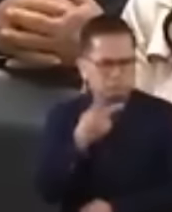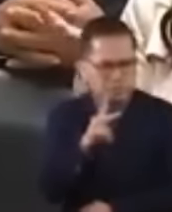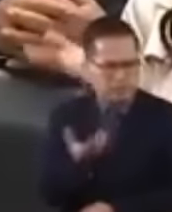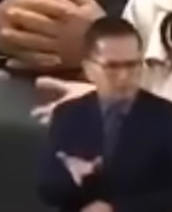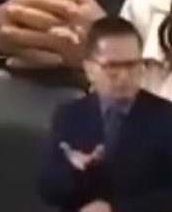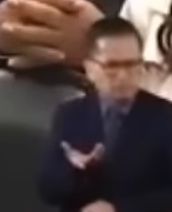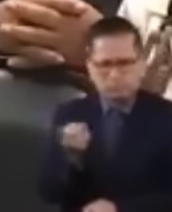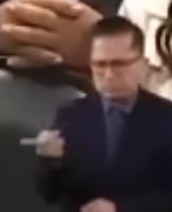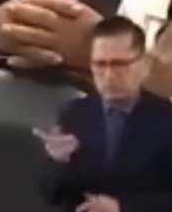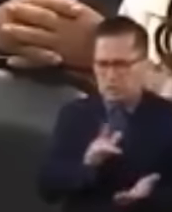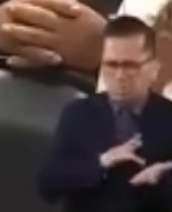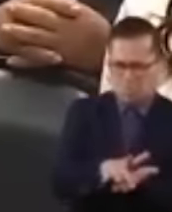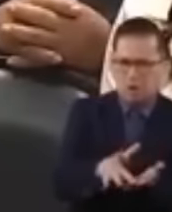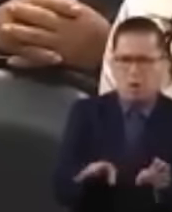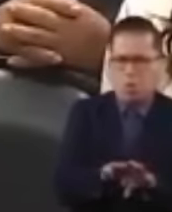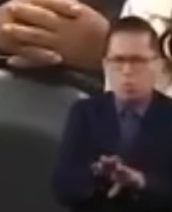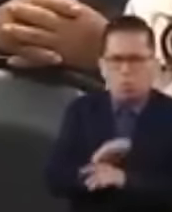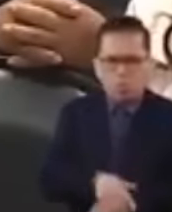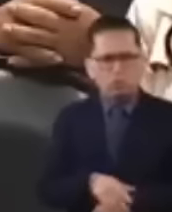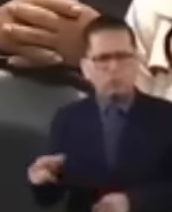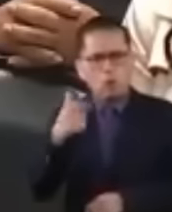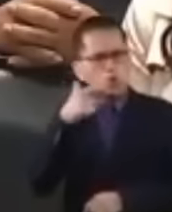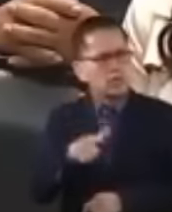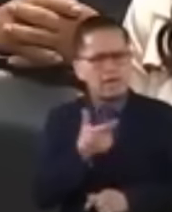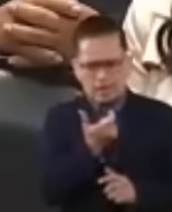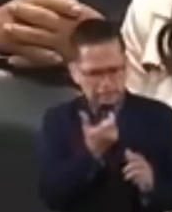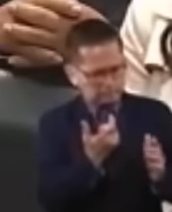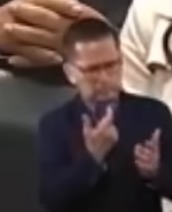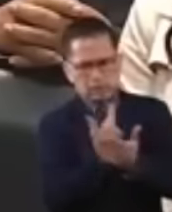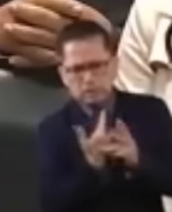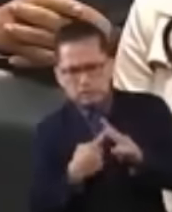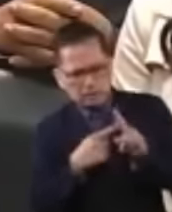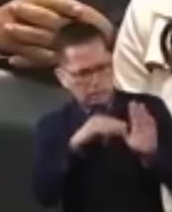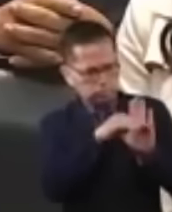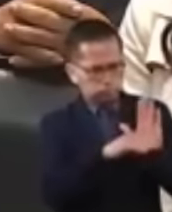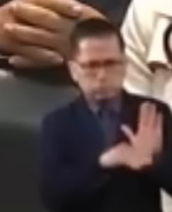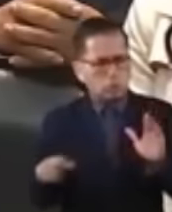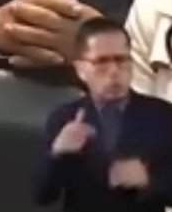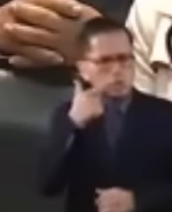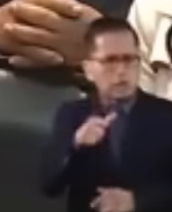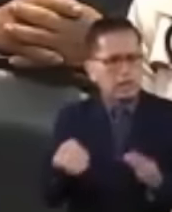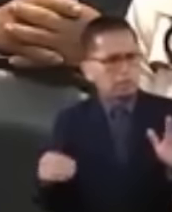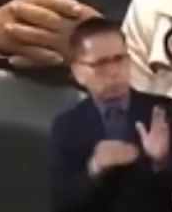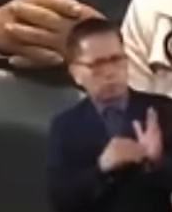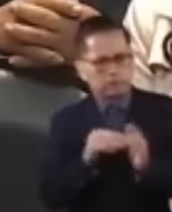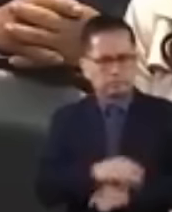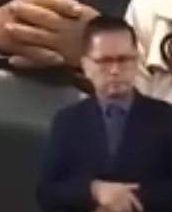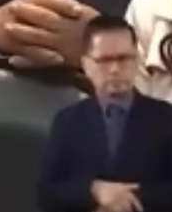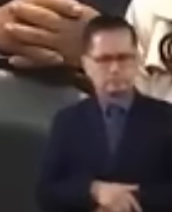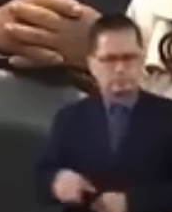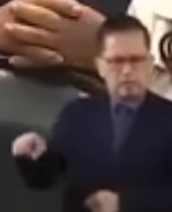que haya recursos de carácter presupuestal? Y todo este pataleo, todas